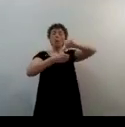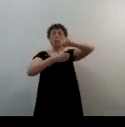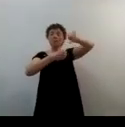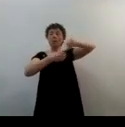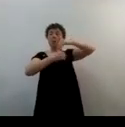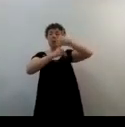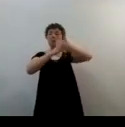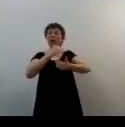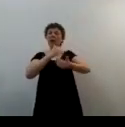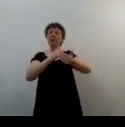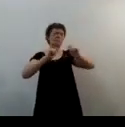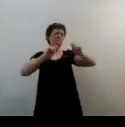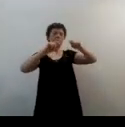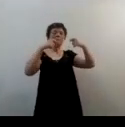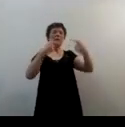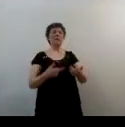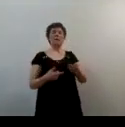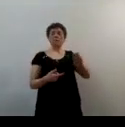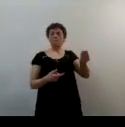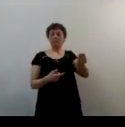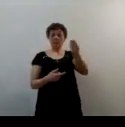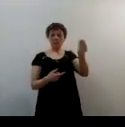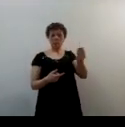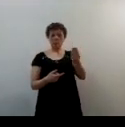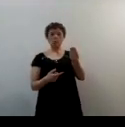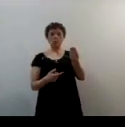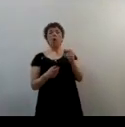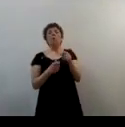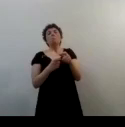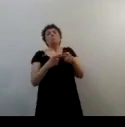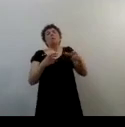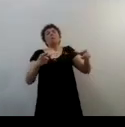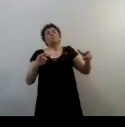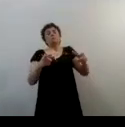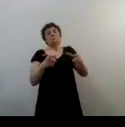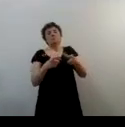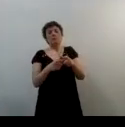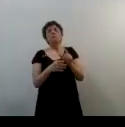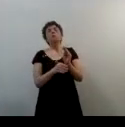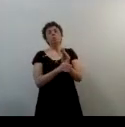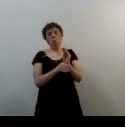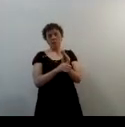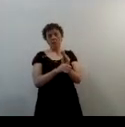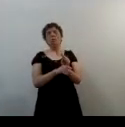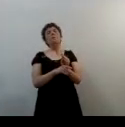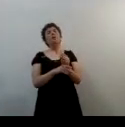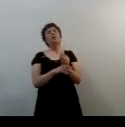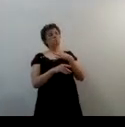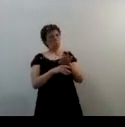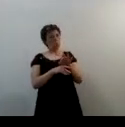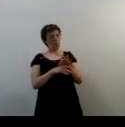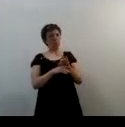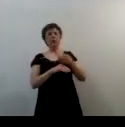mejor todavía. Luego ya otra cosa es hacer más cantidad, pues no, hay que tener cuidado. Pero restringirlo del todo, como es a lo mejor